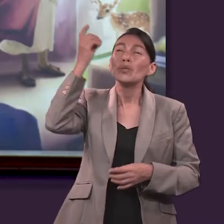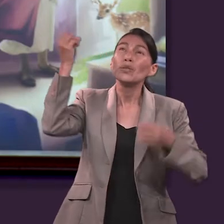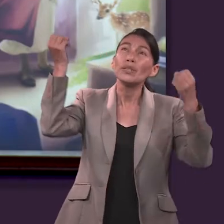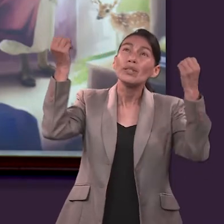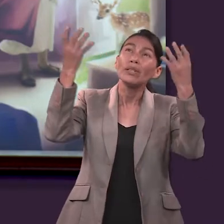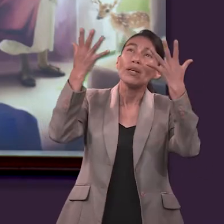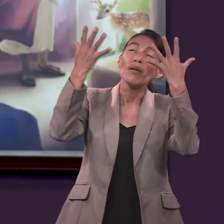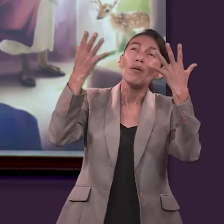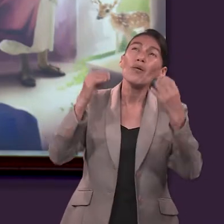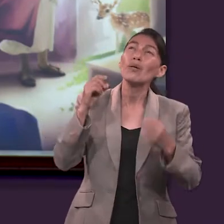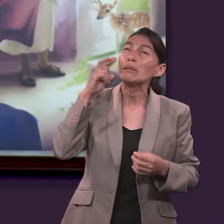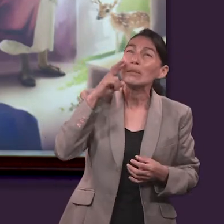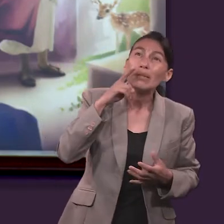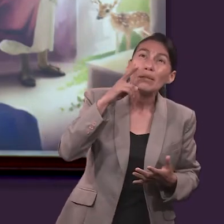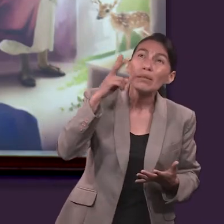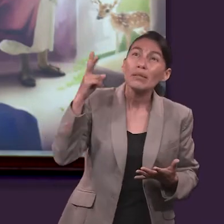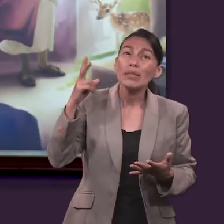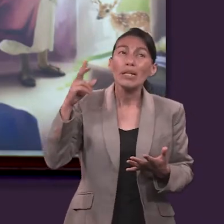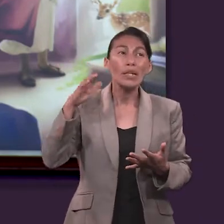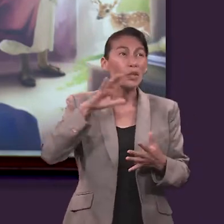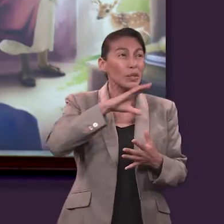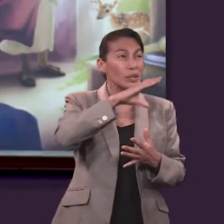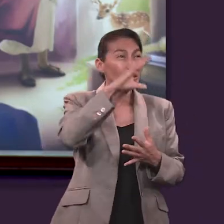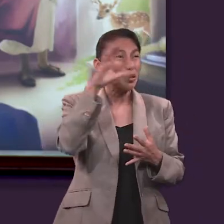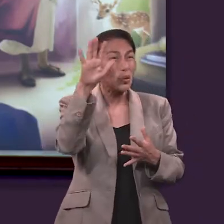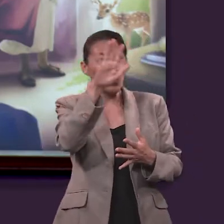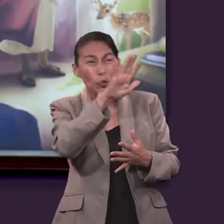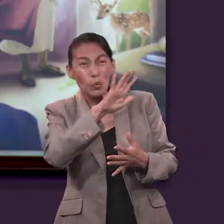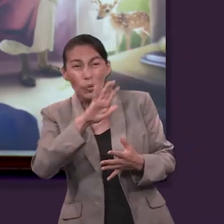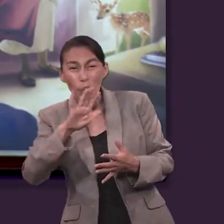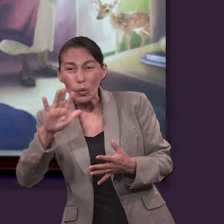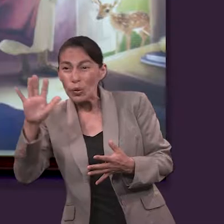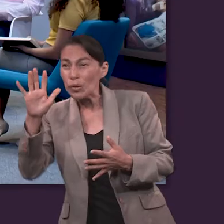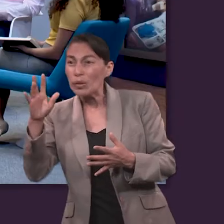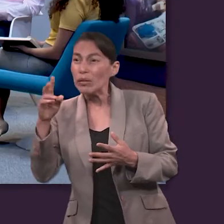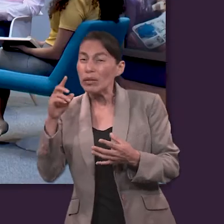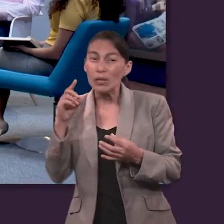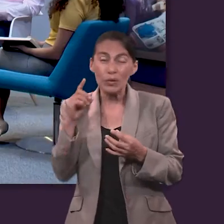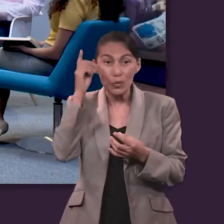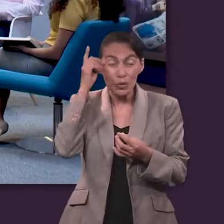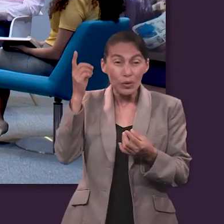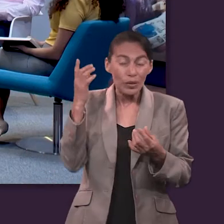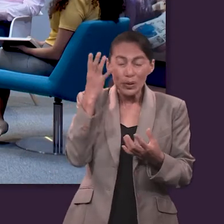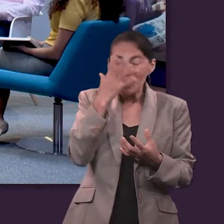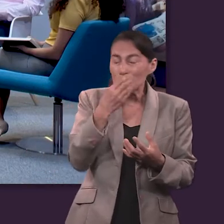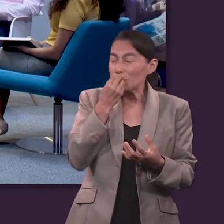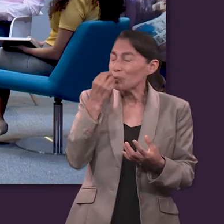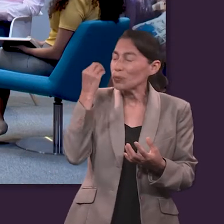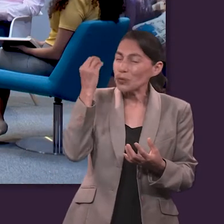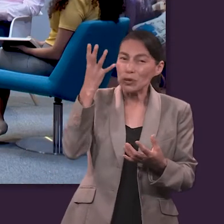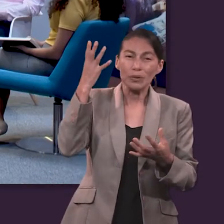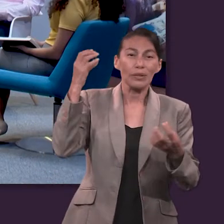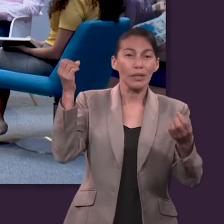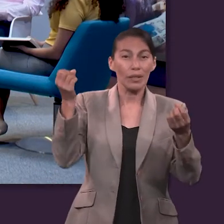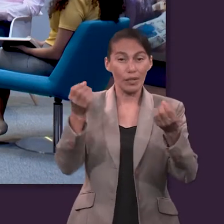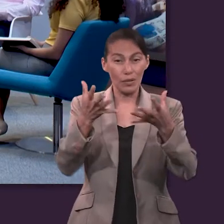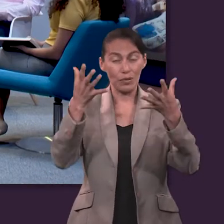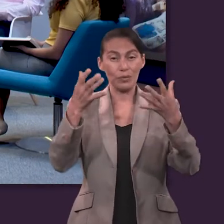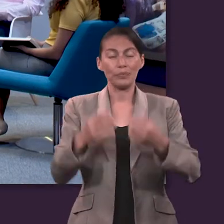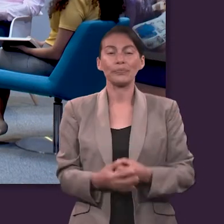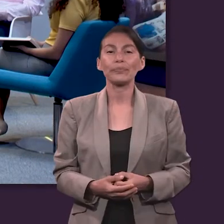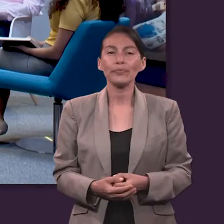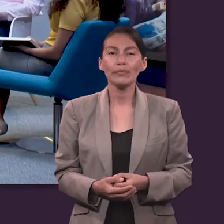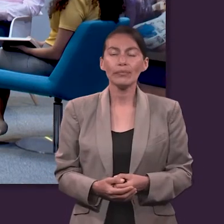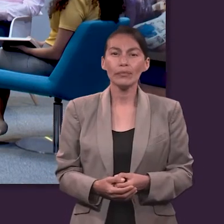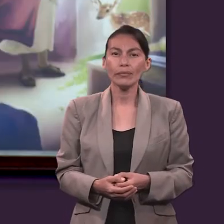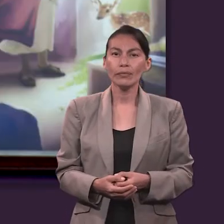que el firmamento habla acerca de las maravillas de Dios. De este mismo modo, y